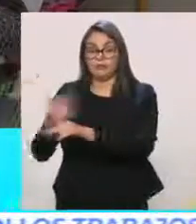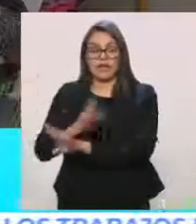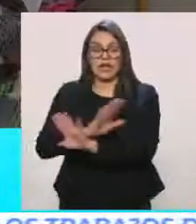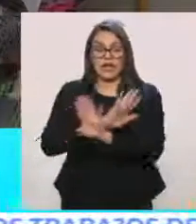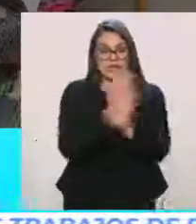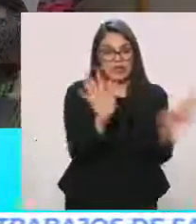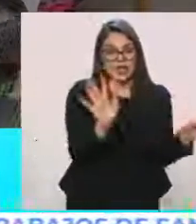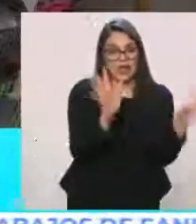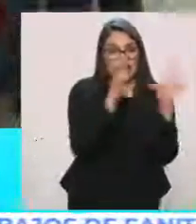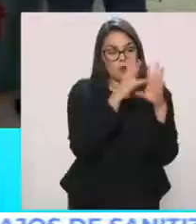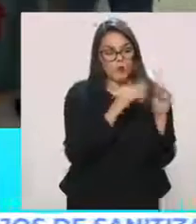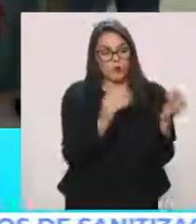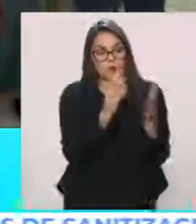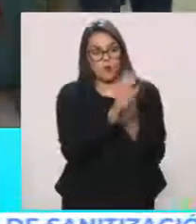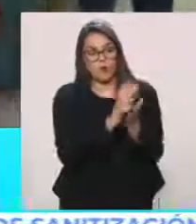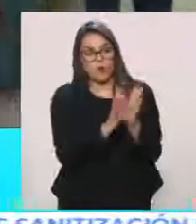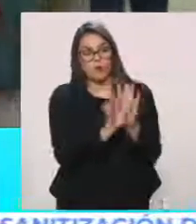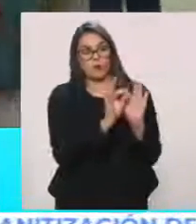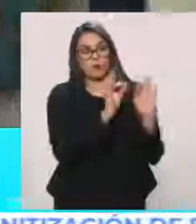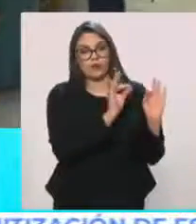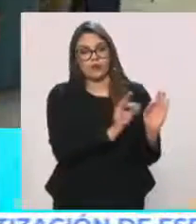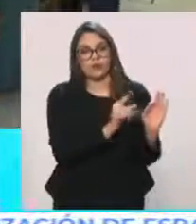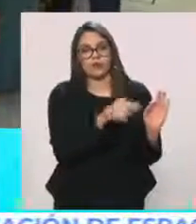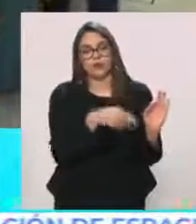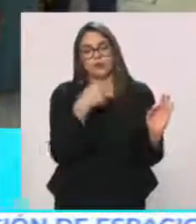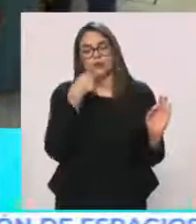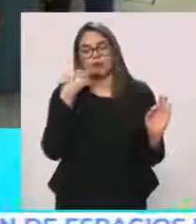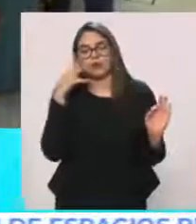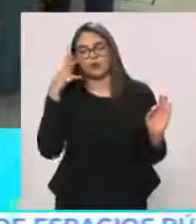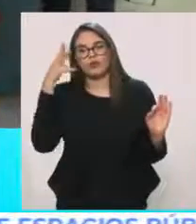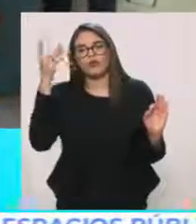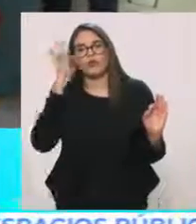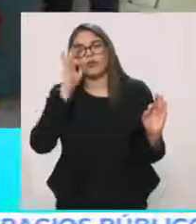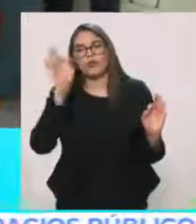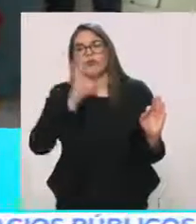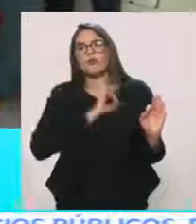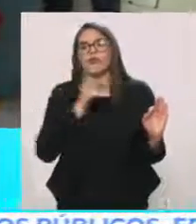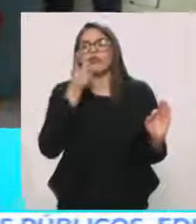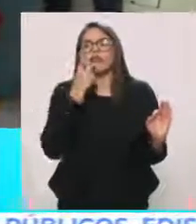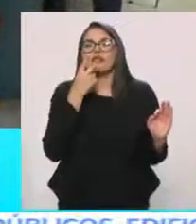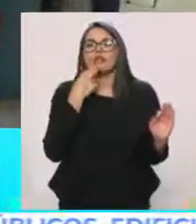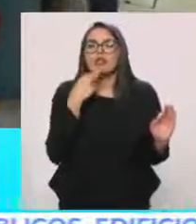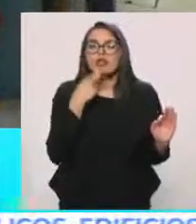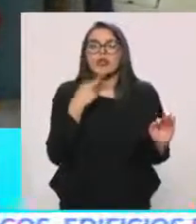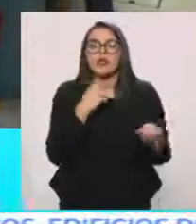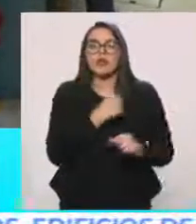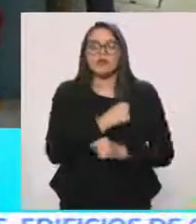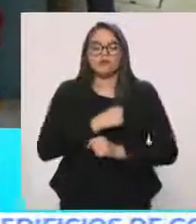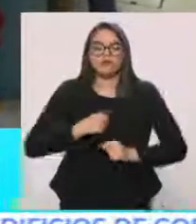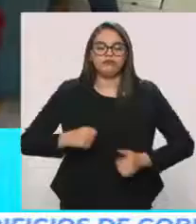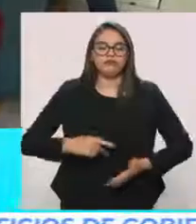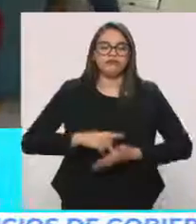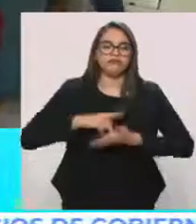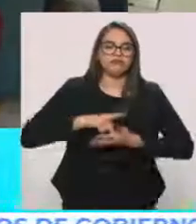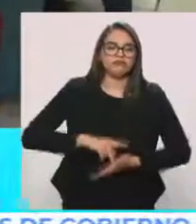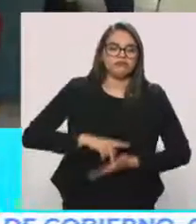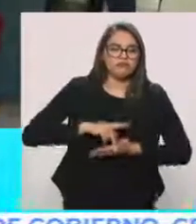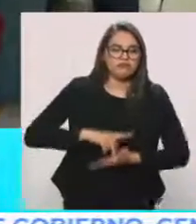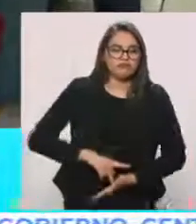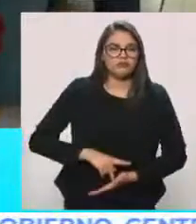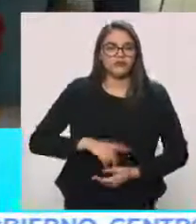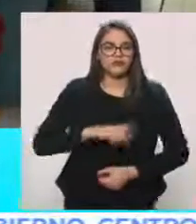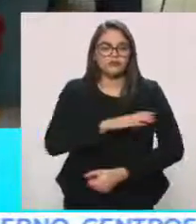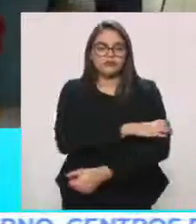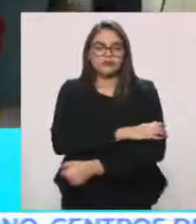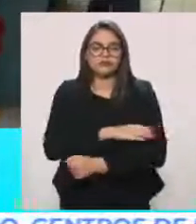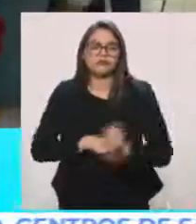contingencia, servirán para prediagnósticos de obesidad, o sea, de diabetes, de obesidad y de